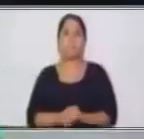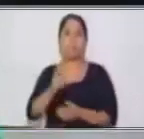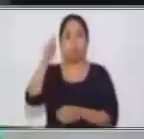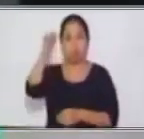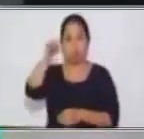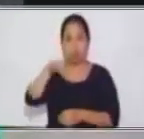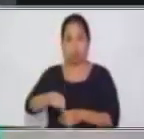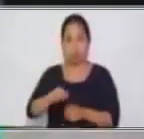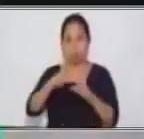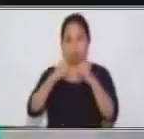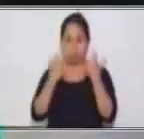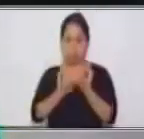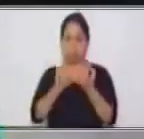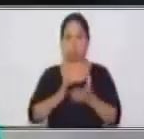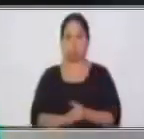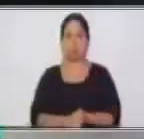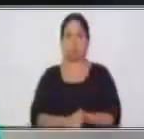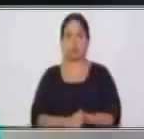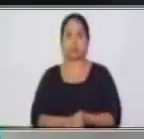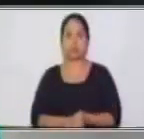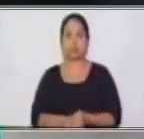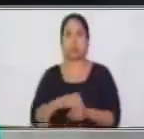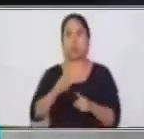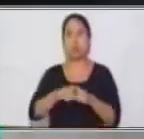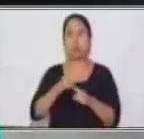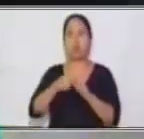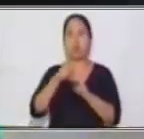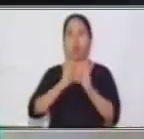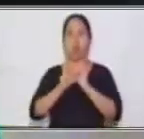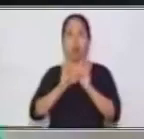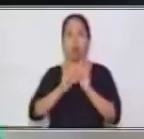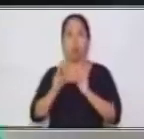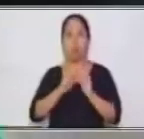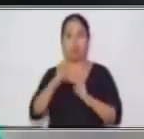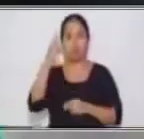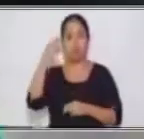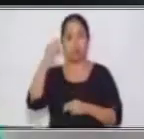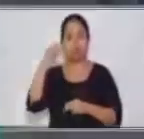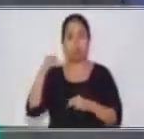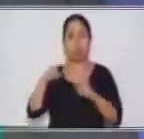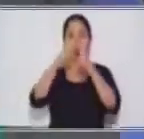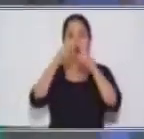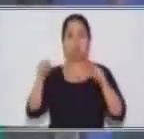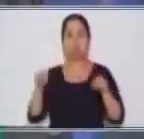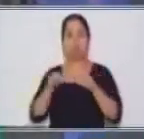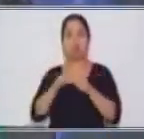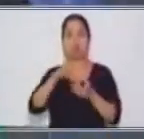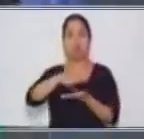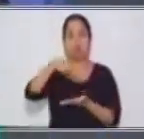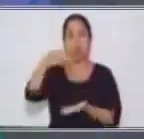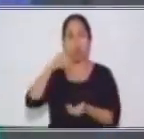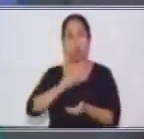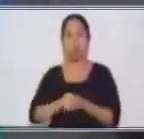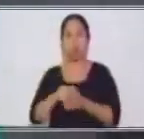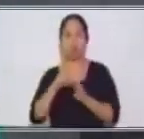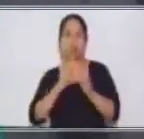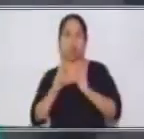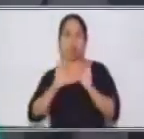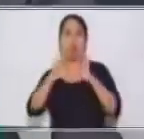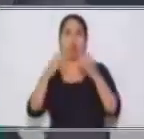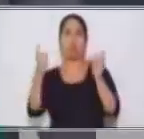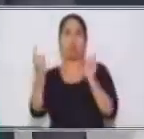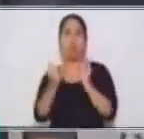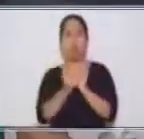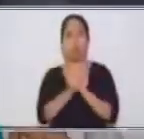hoy en la clase. Cuando hablamos de razones trigonométricas nos estamos refiriendo a lo que son cómo encontrar los